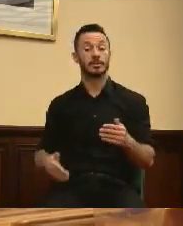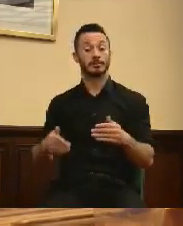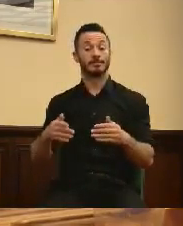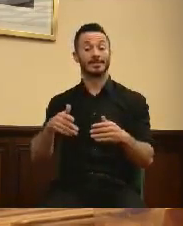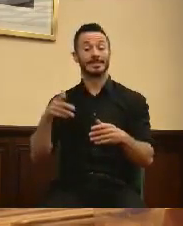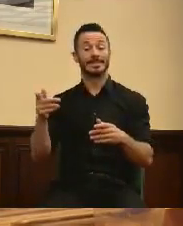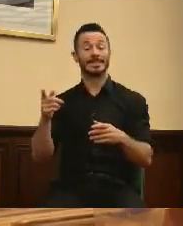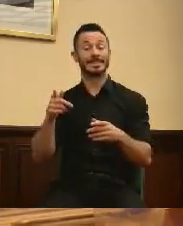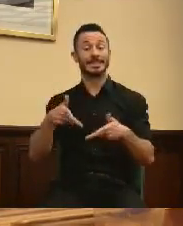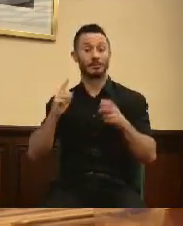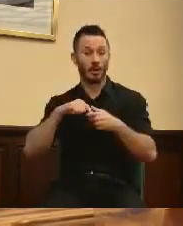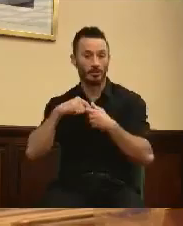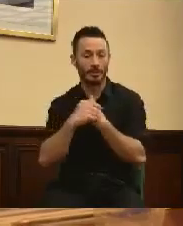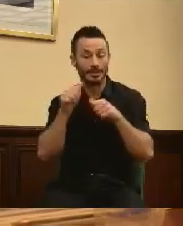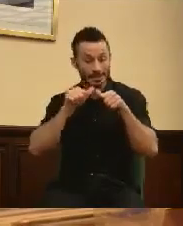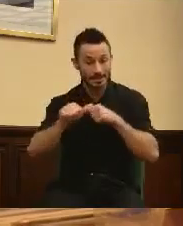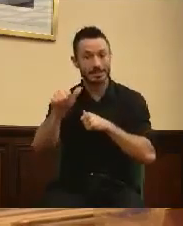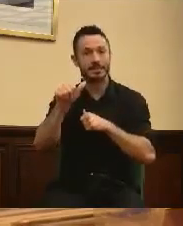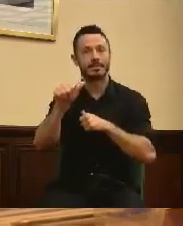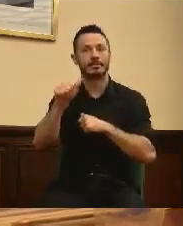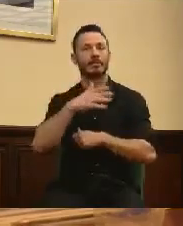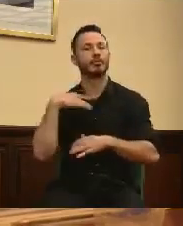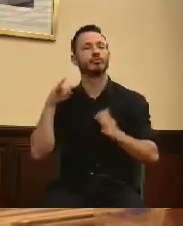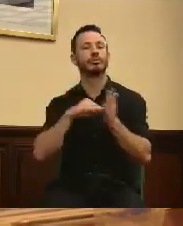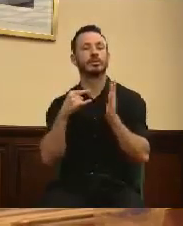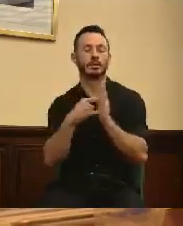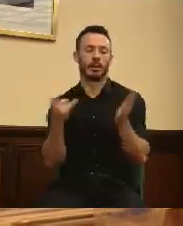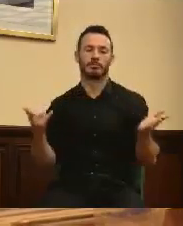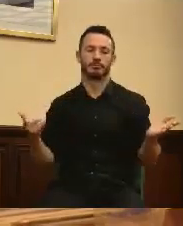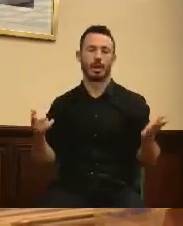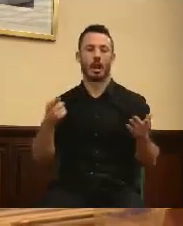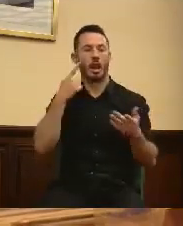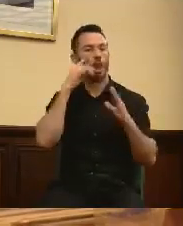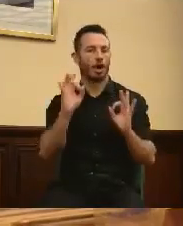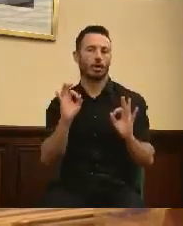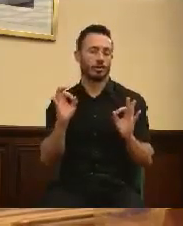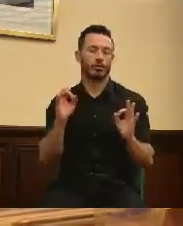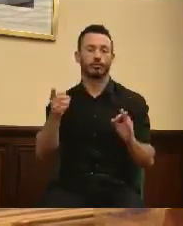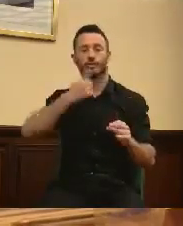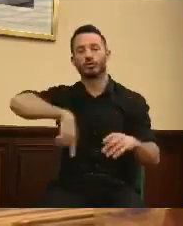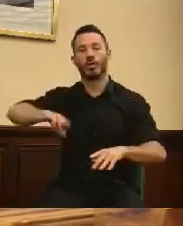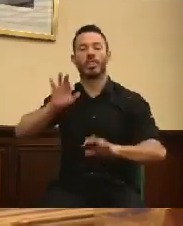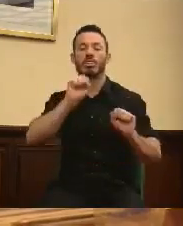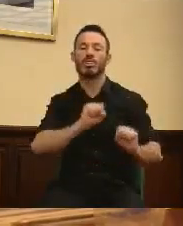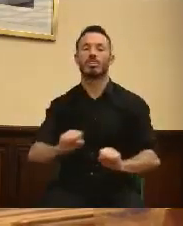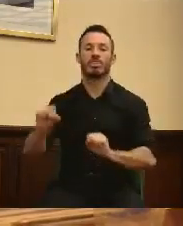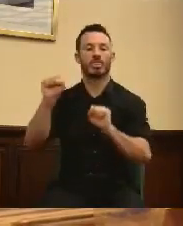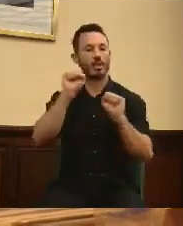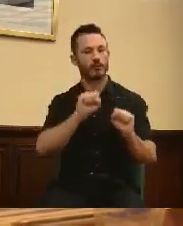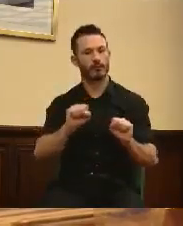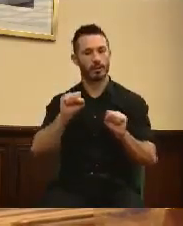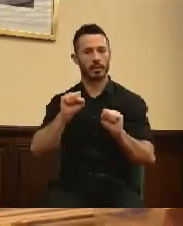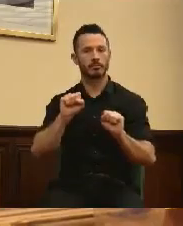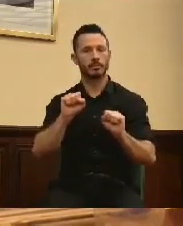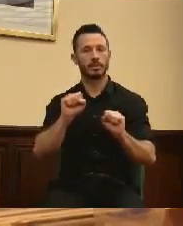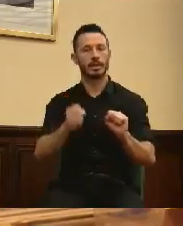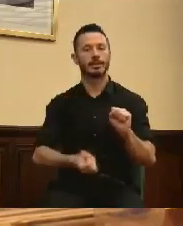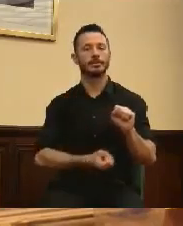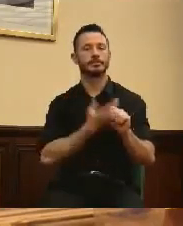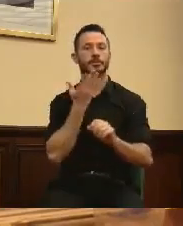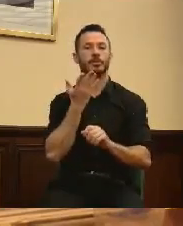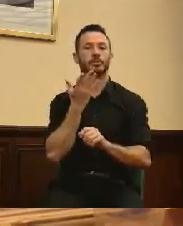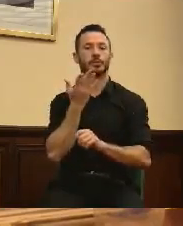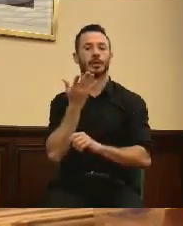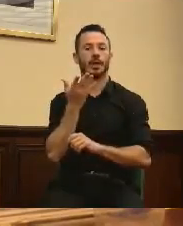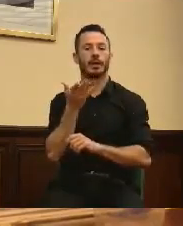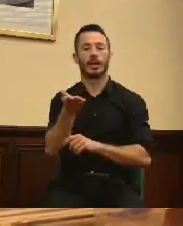creemos que tenemos que salir adelante por un sistema que es más evidente y que es necesario. Defendemos y creemos en el espíritu que nos llevó a las